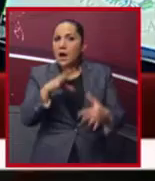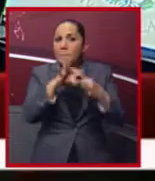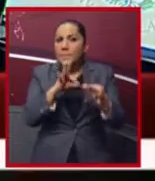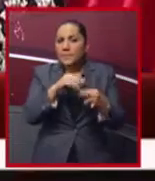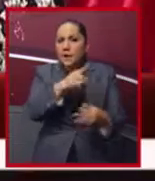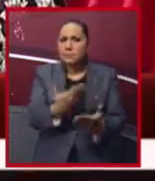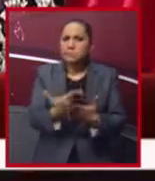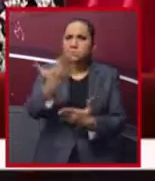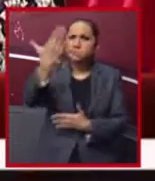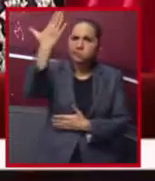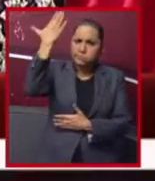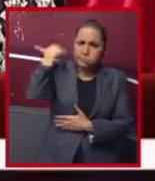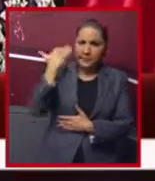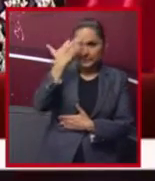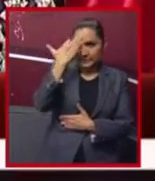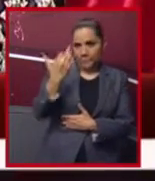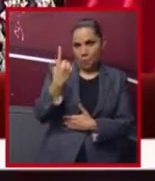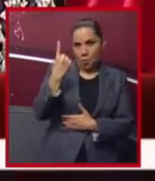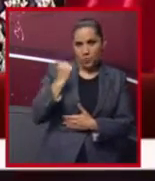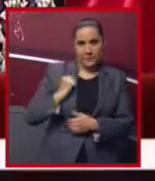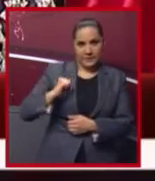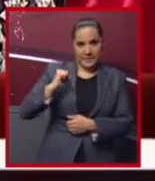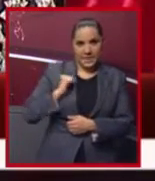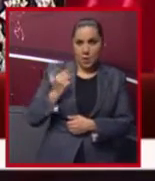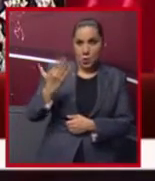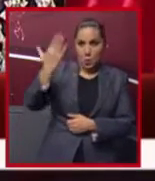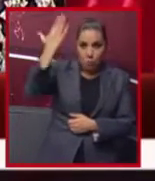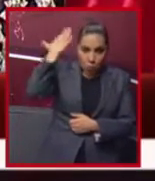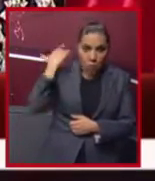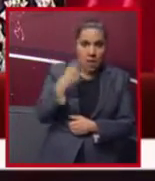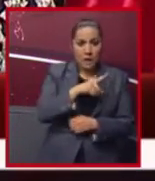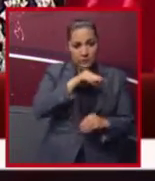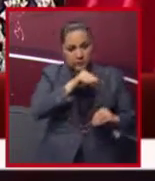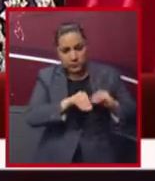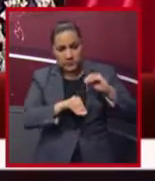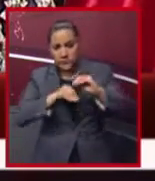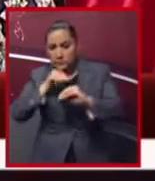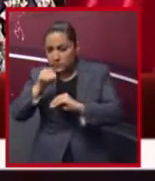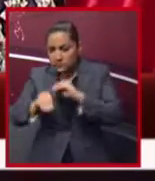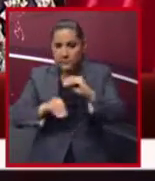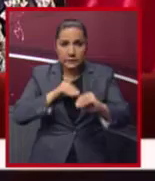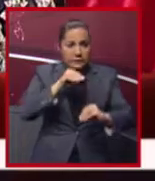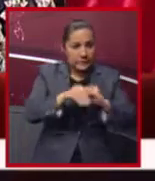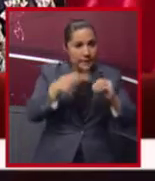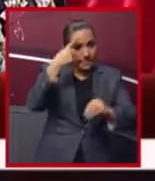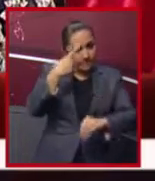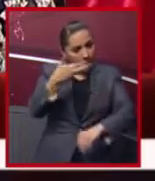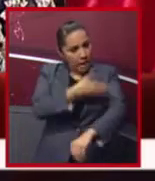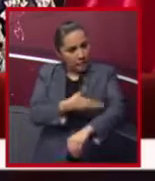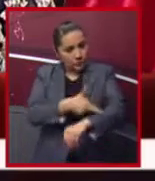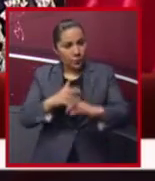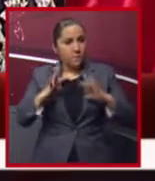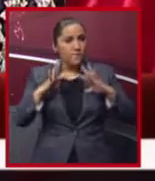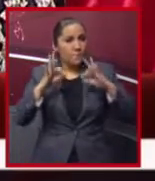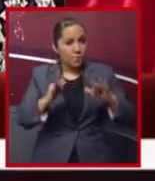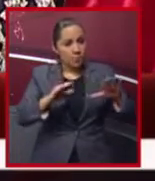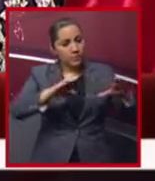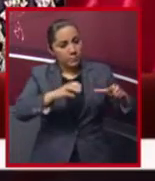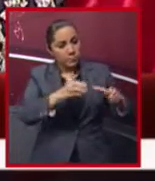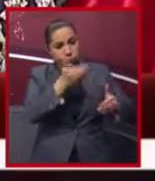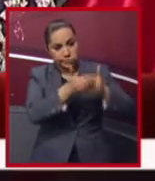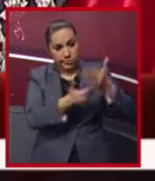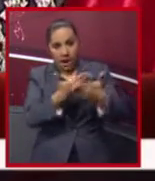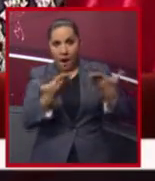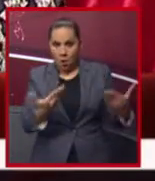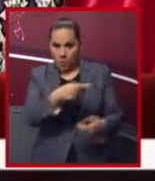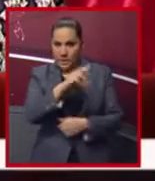50 del siglo pasado. Tomó mucho tiempo, dijo, llegar a la construcción de un organismo como la CNDH. En la actualidad goza de gran